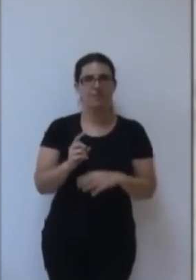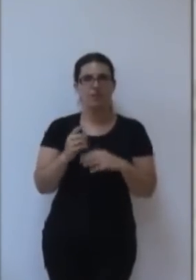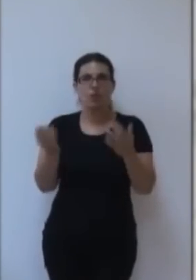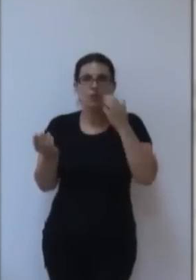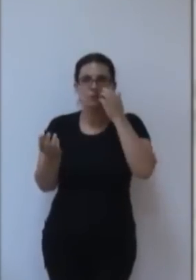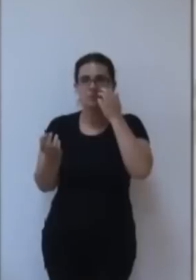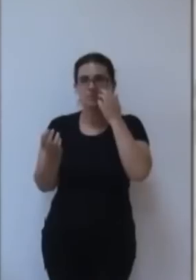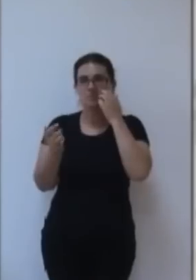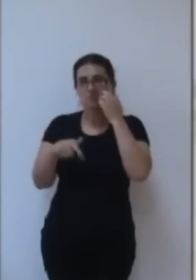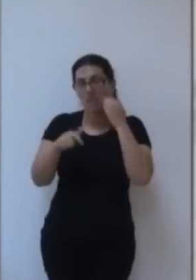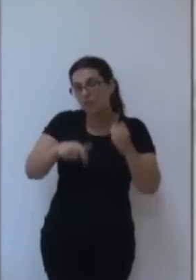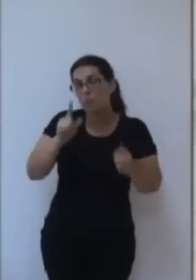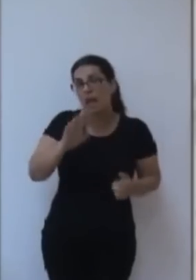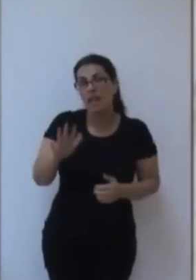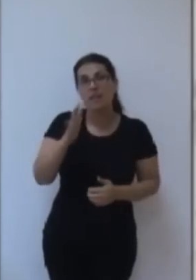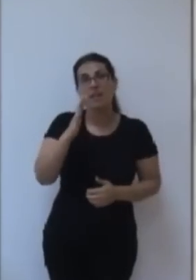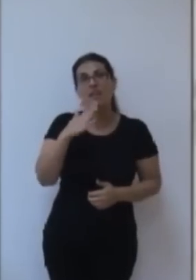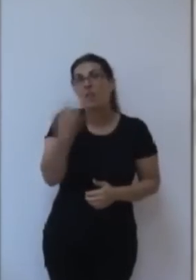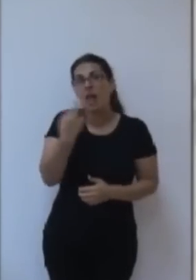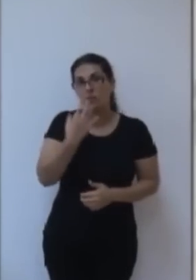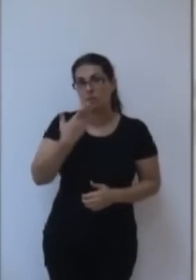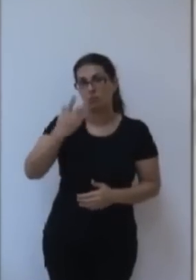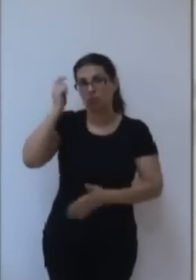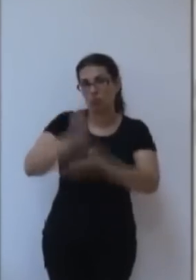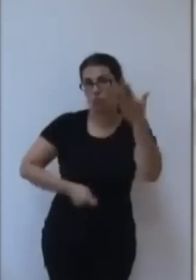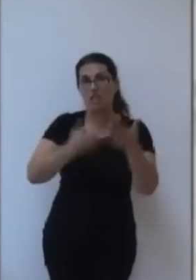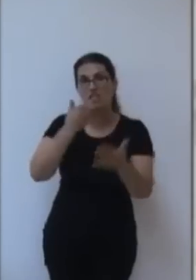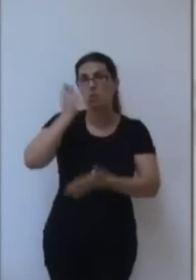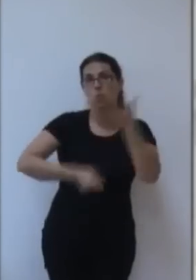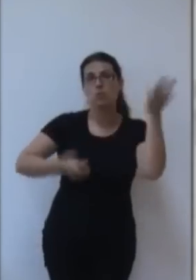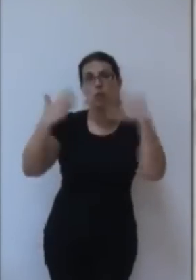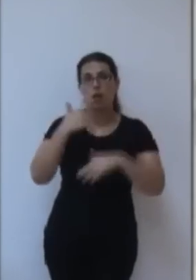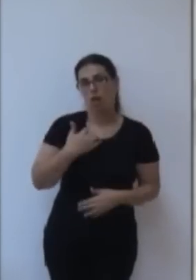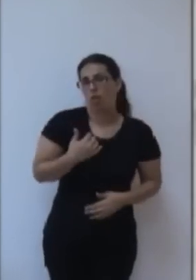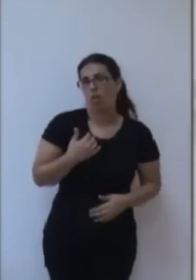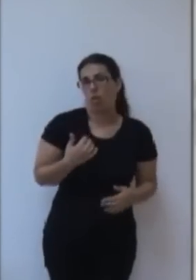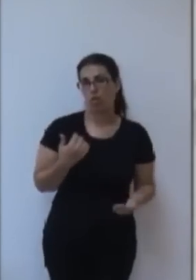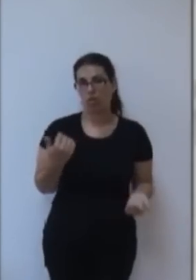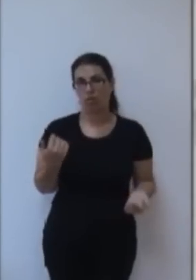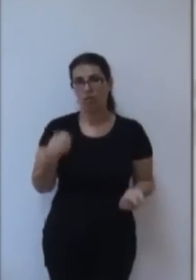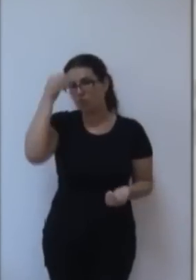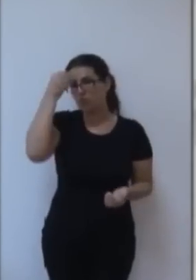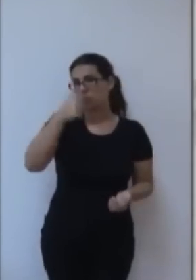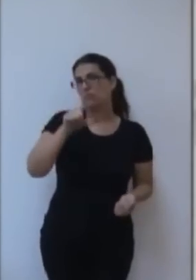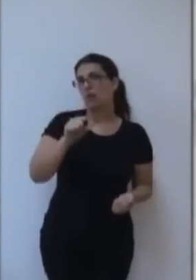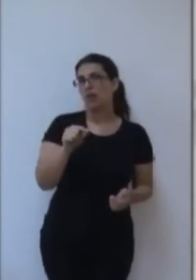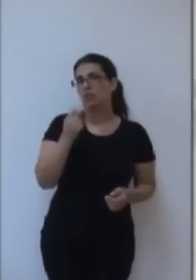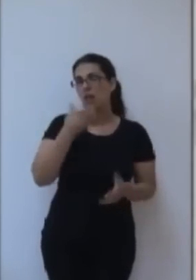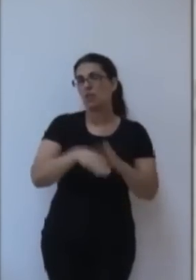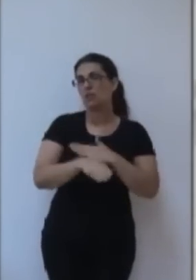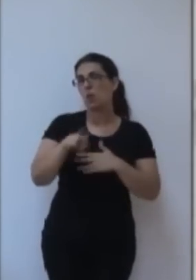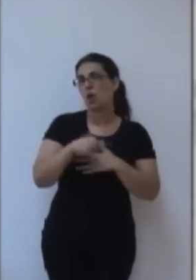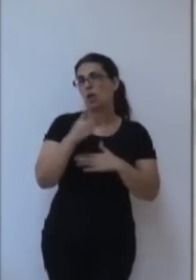con la multa o seguimos haciendo las cosas pues pensando que son más baratas si no son